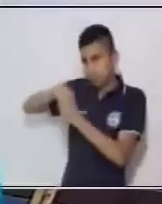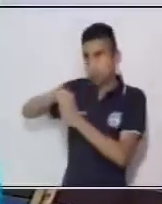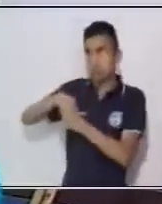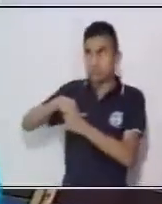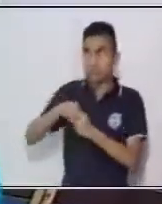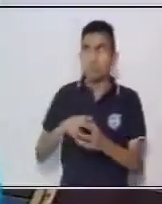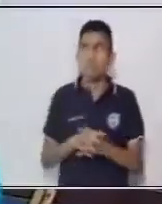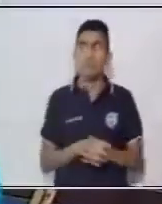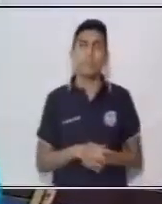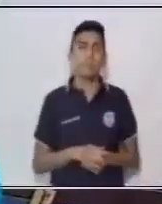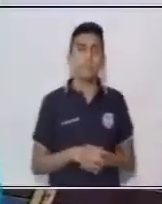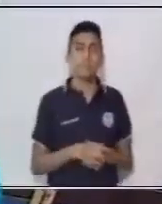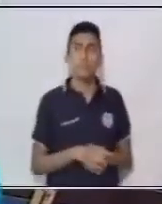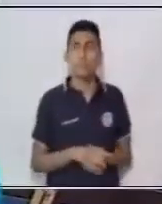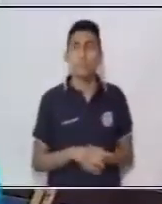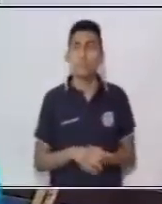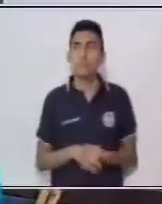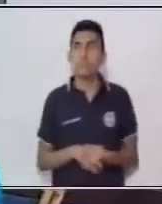otras personas.